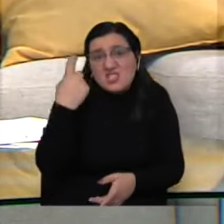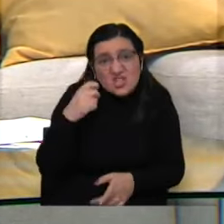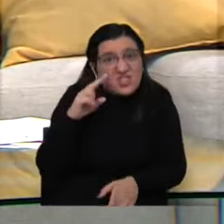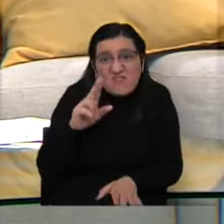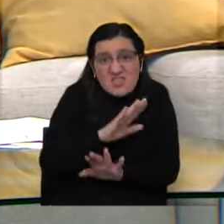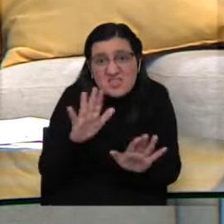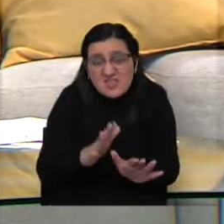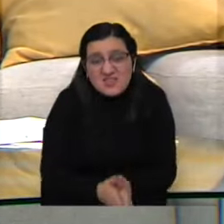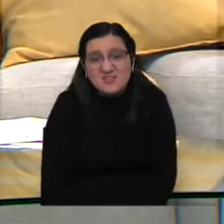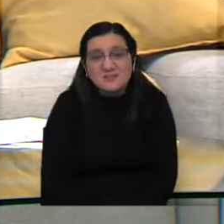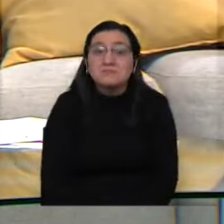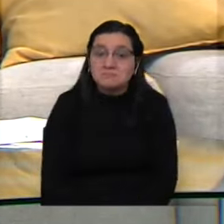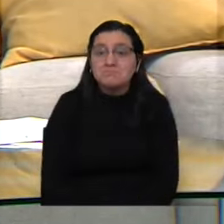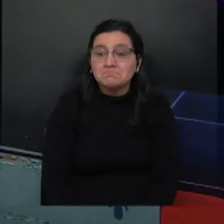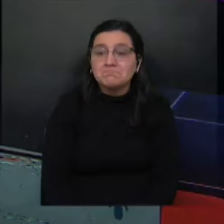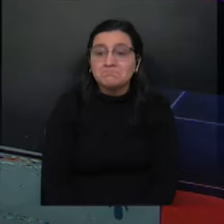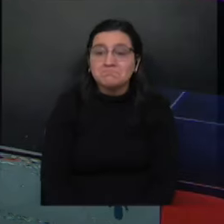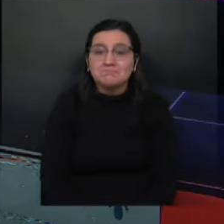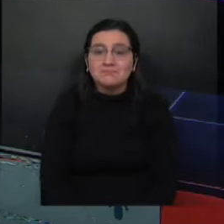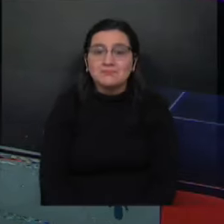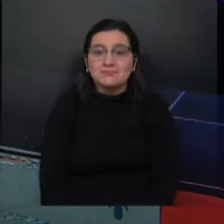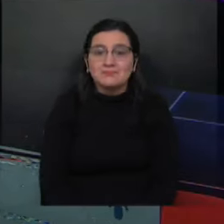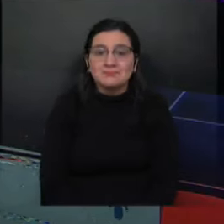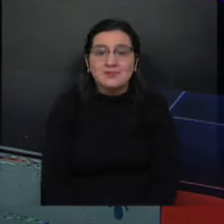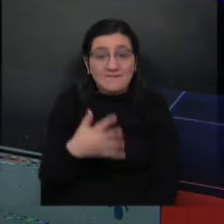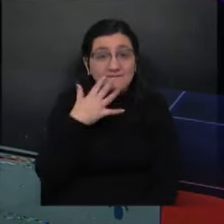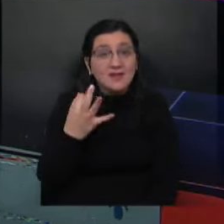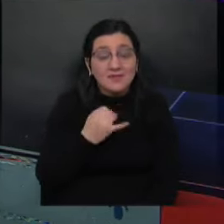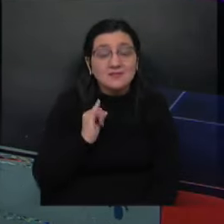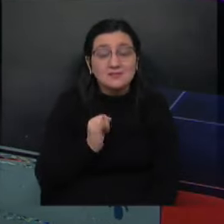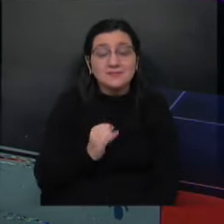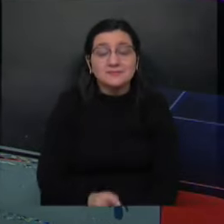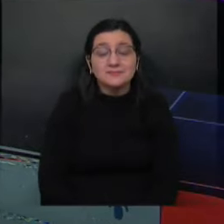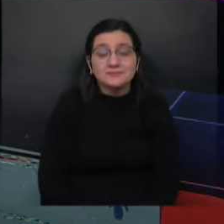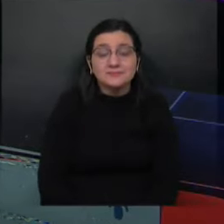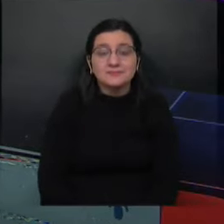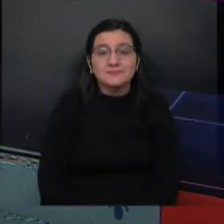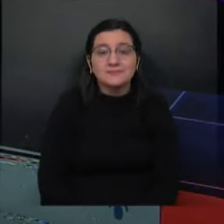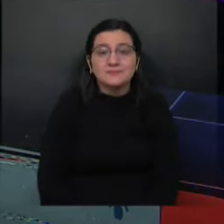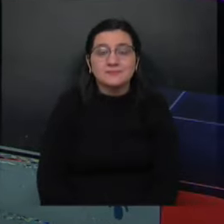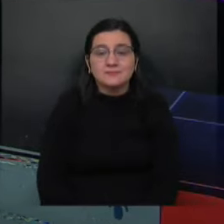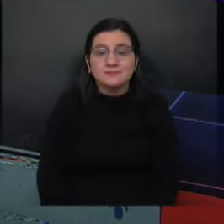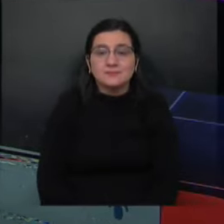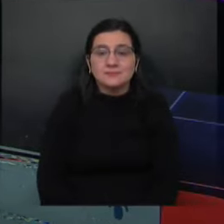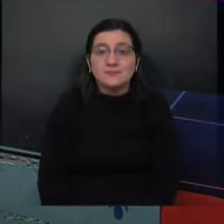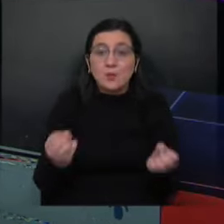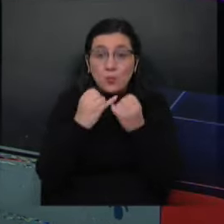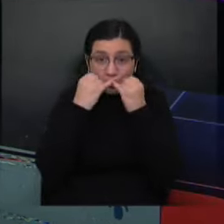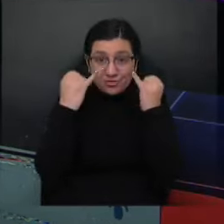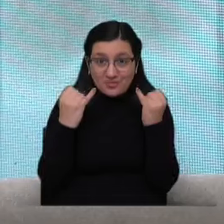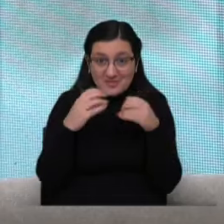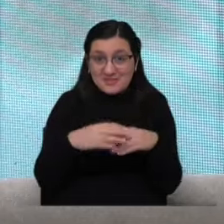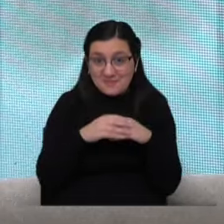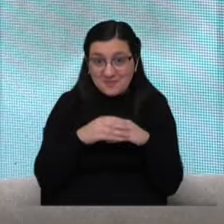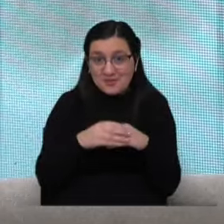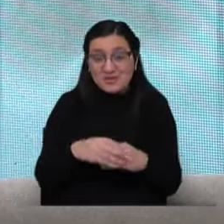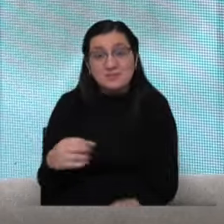verdad es verdad es verdad es verdad l Buenos días amigos